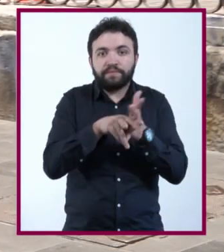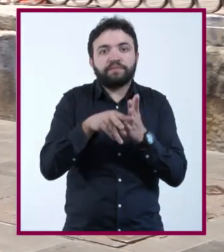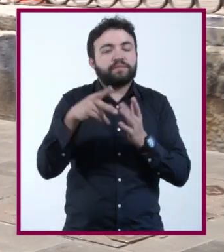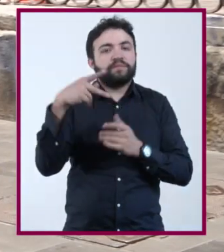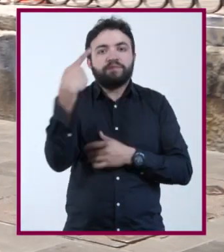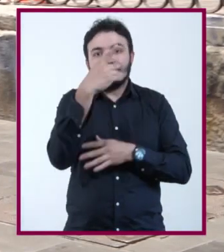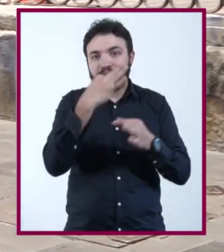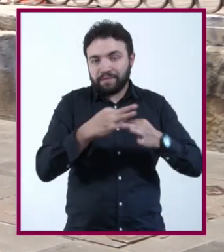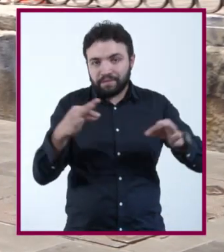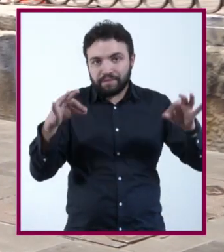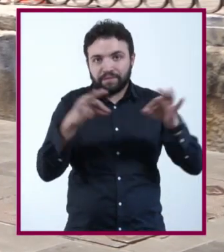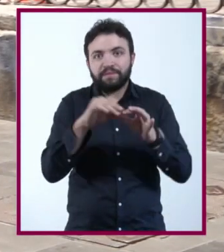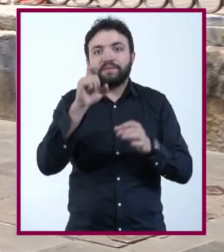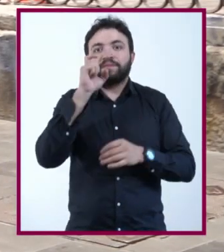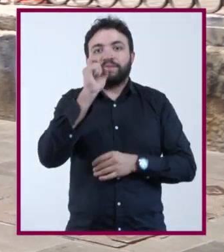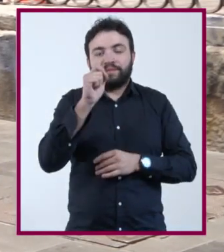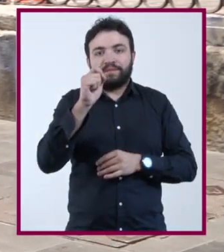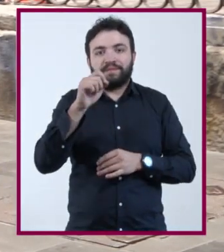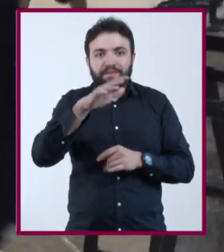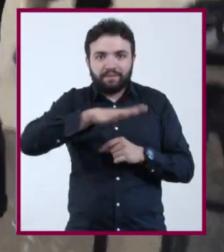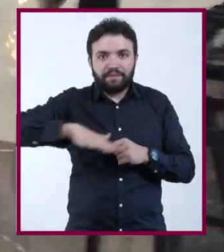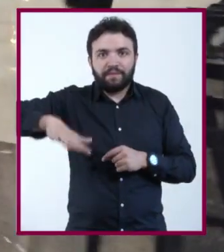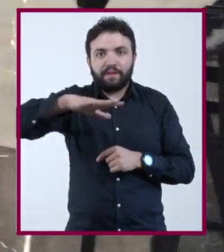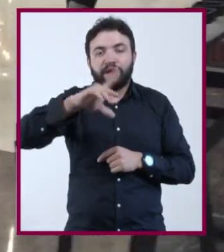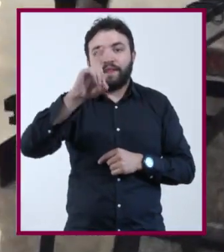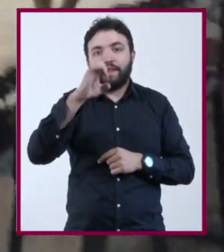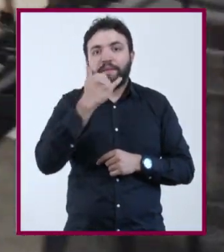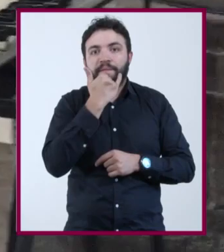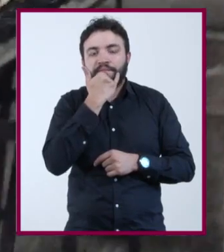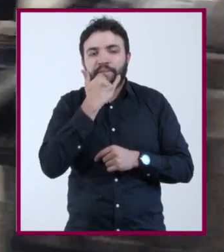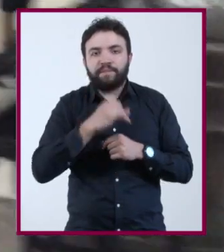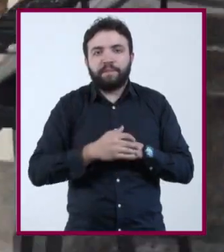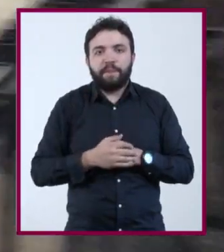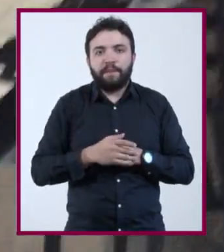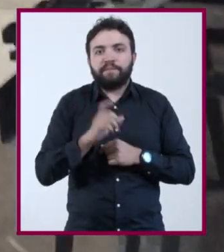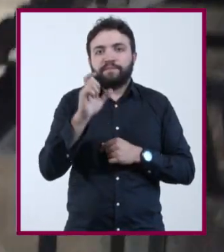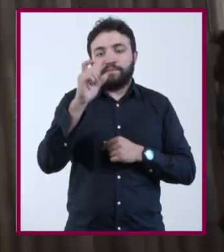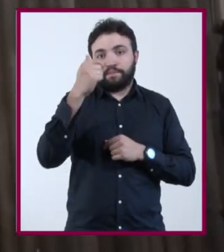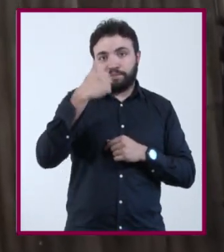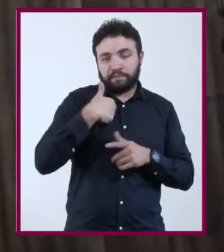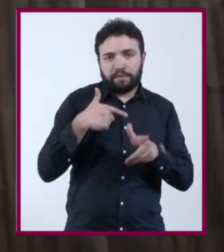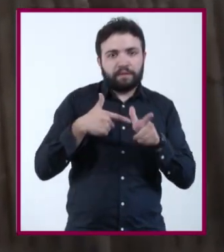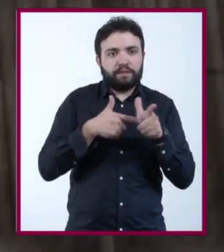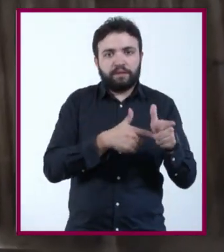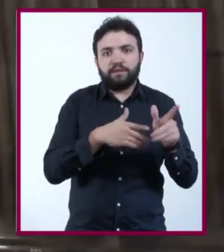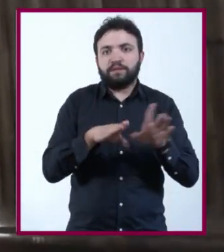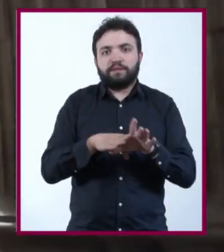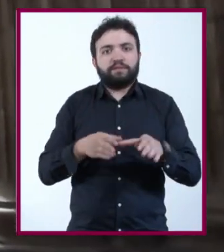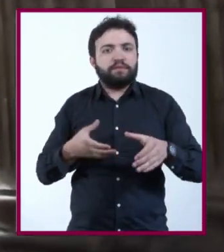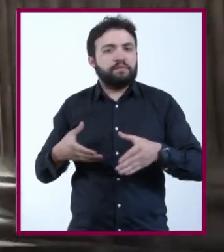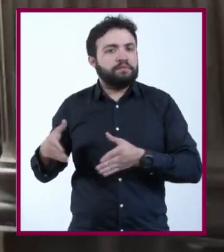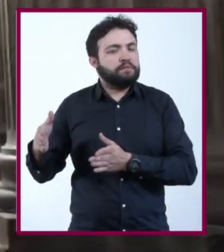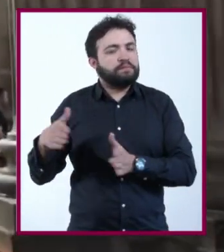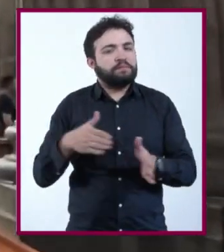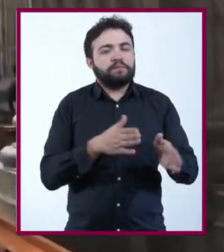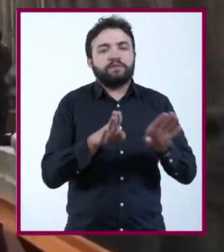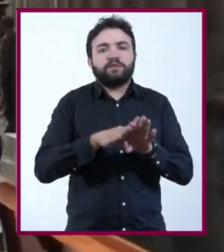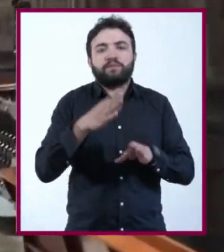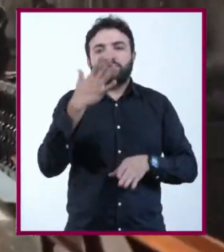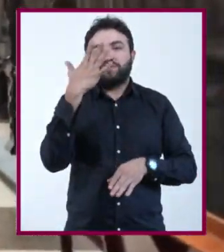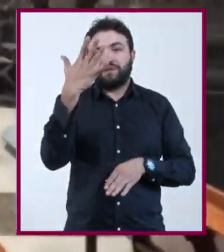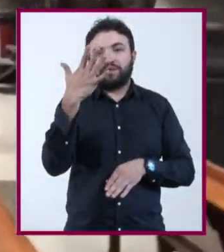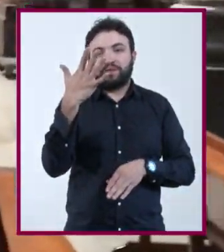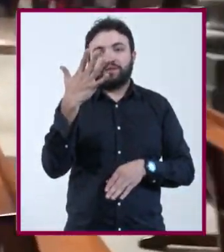lo primero que vemos cuando entramos. Si nosotros continuamos nuestro recorrido por una de las 5 naves